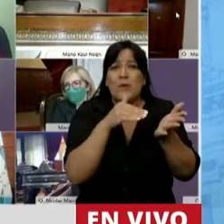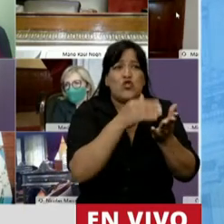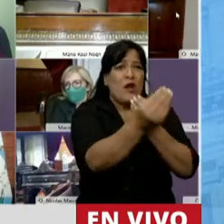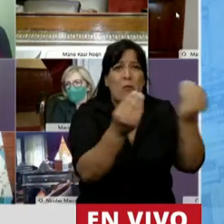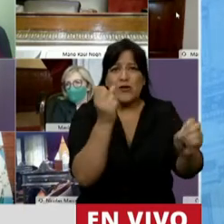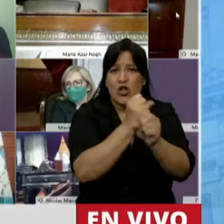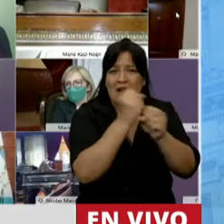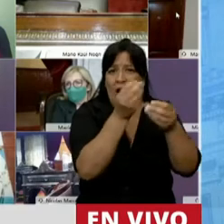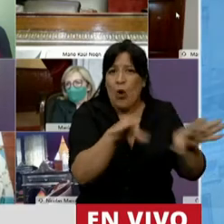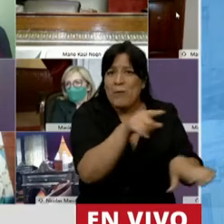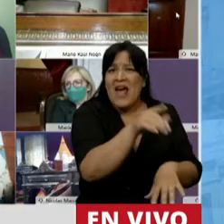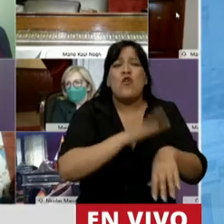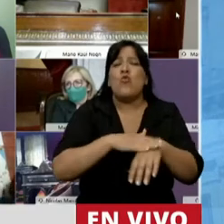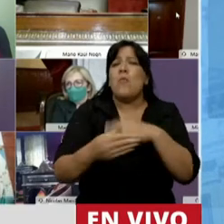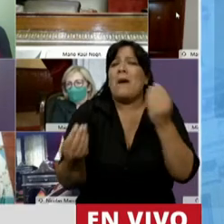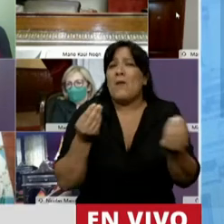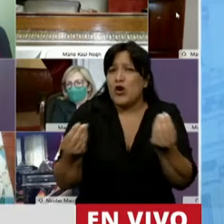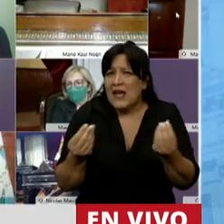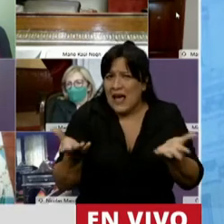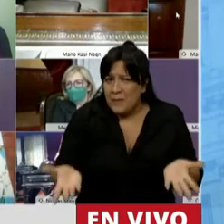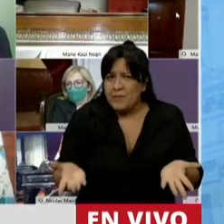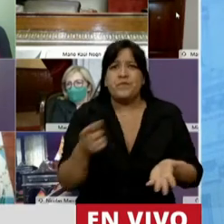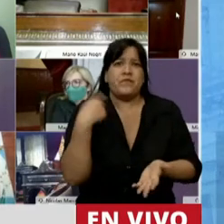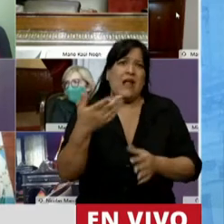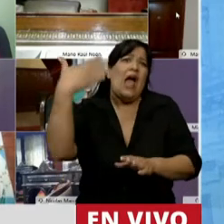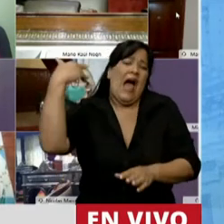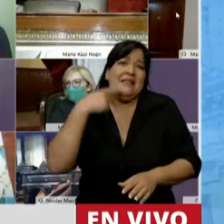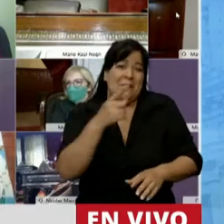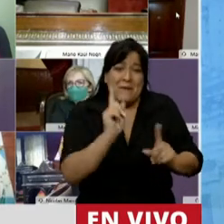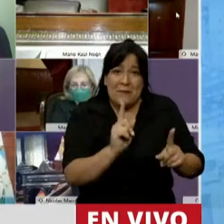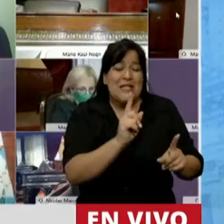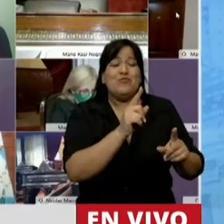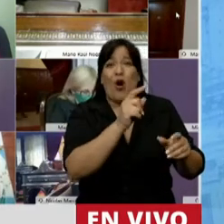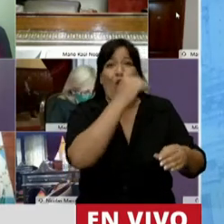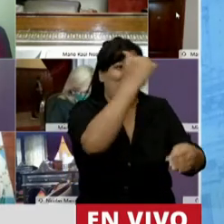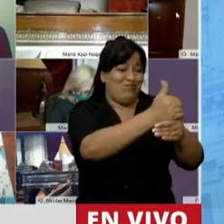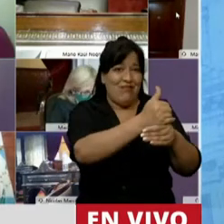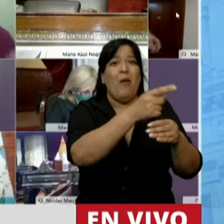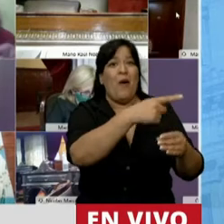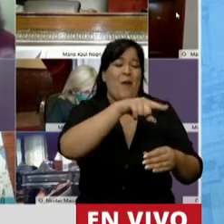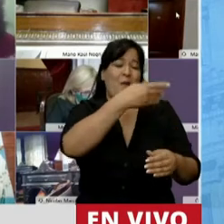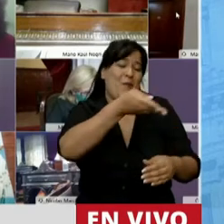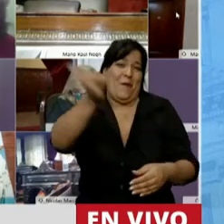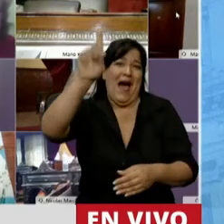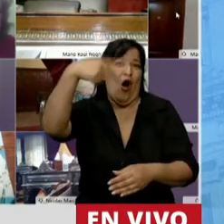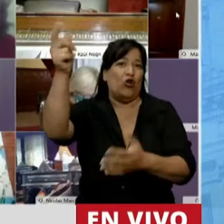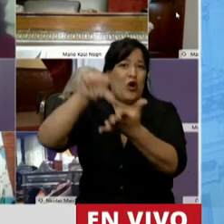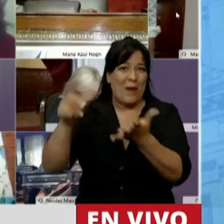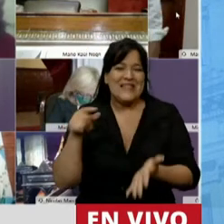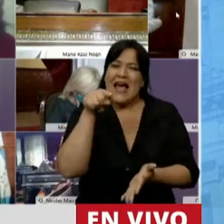de trabajo, es porque en gran medida deciden irse a otros países. Y esto es lo que tenemos que